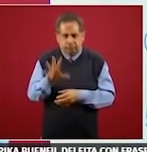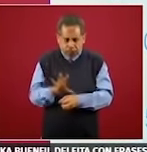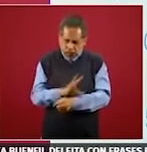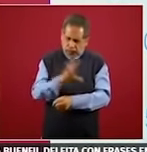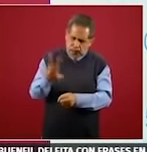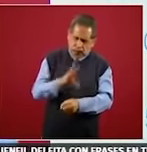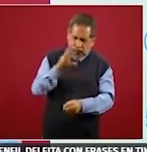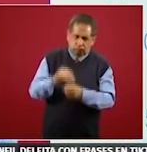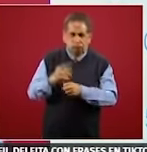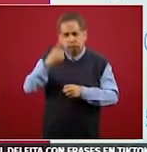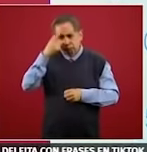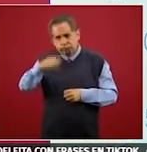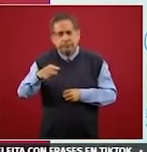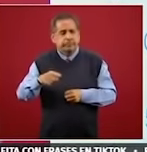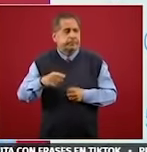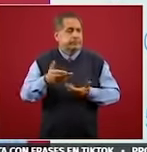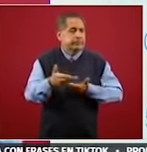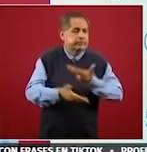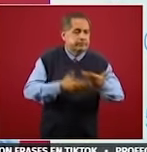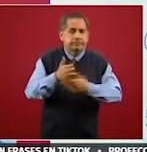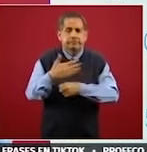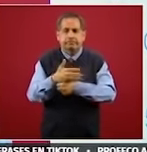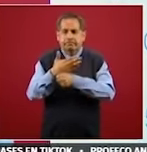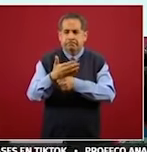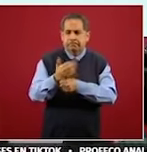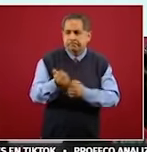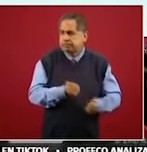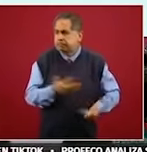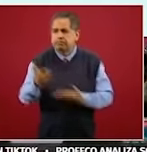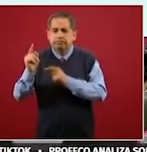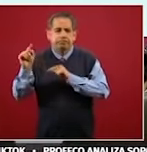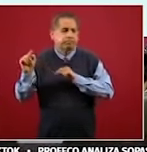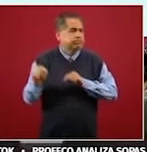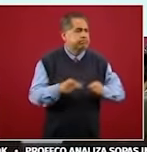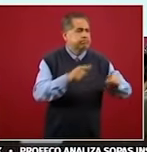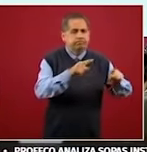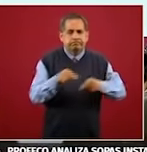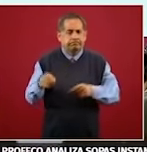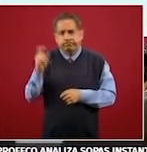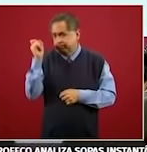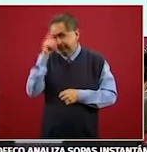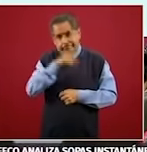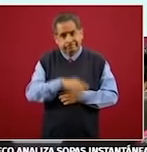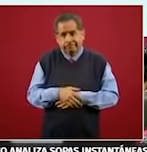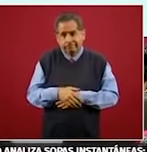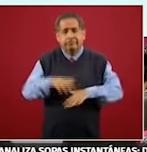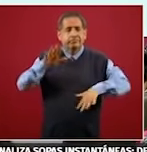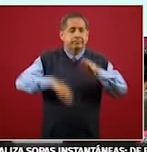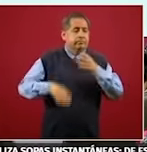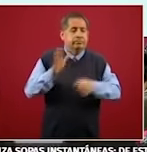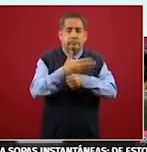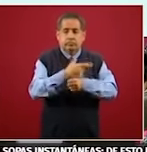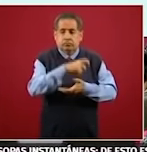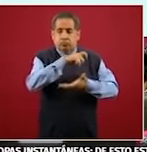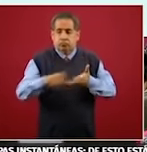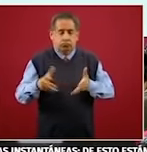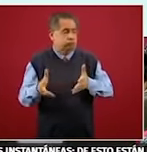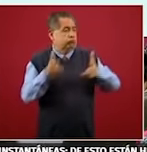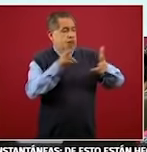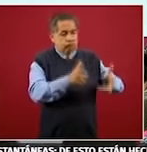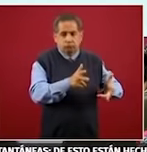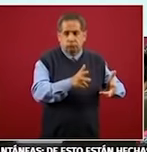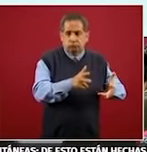integral de procuración de servicios de traslado. Las ambulancias generalmente se compran y están disponibles en las